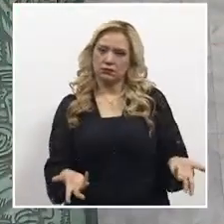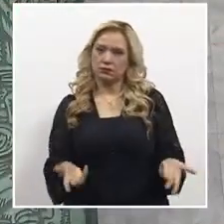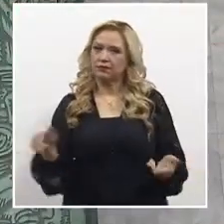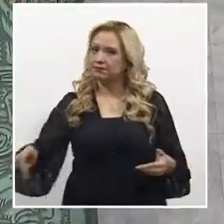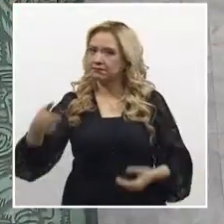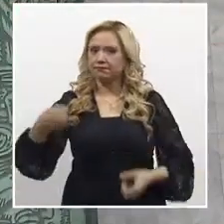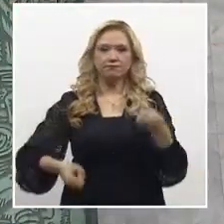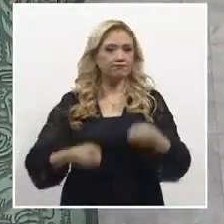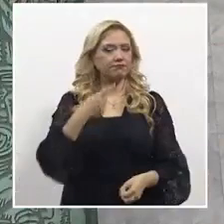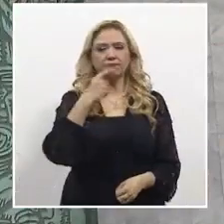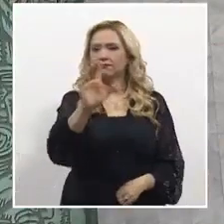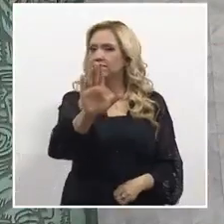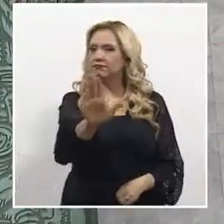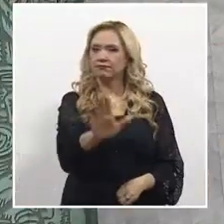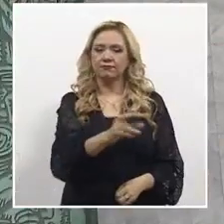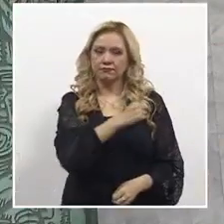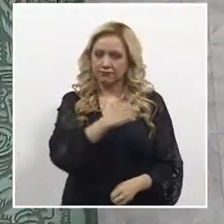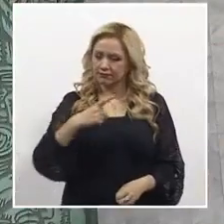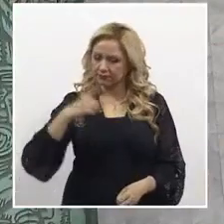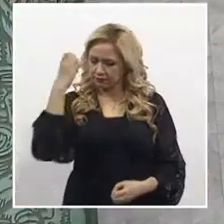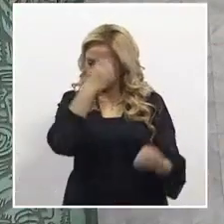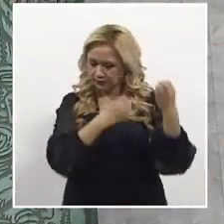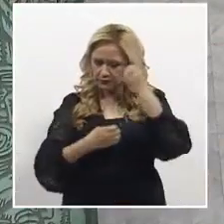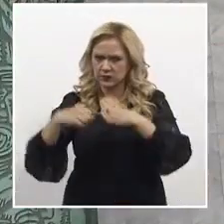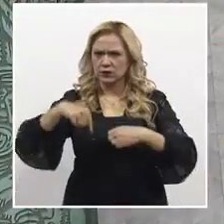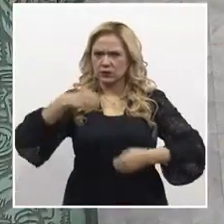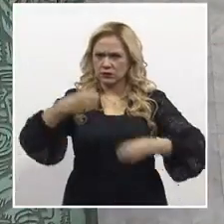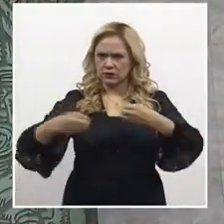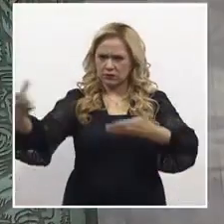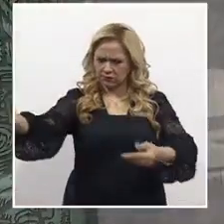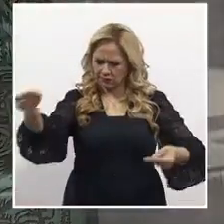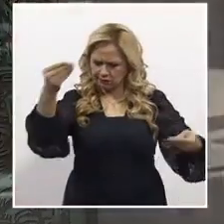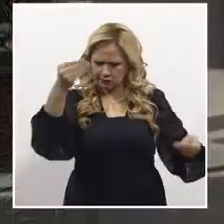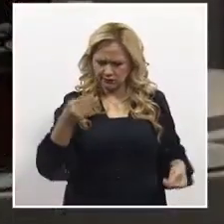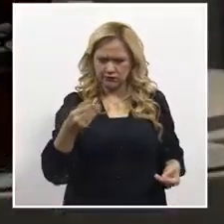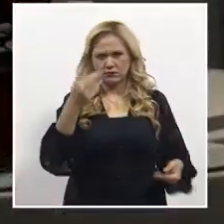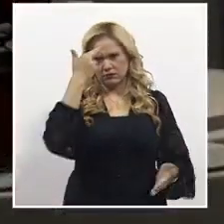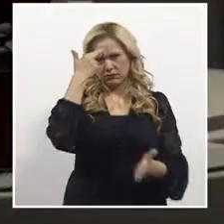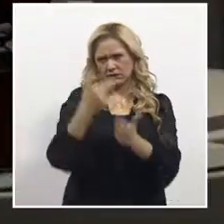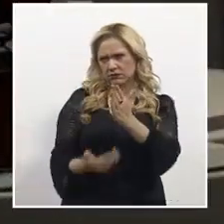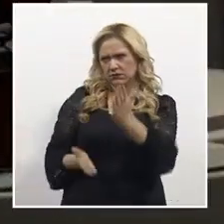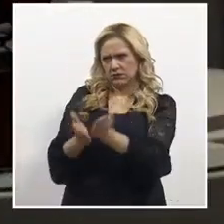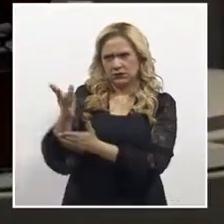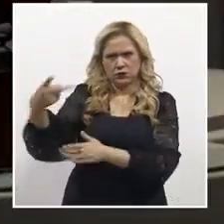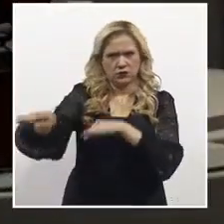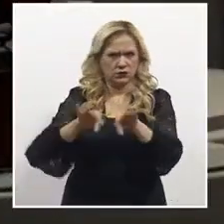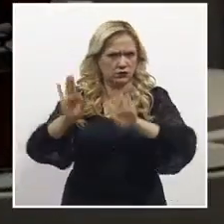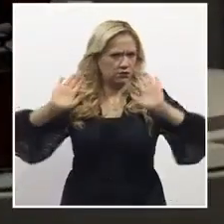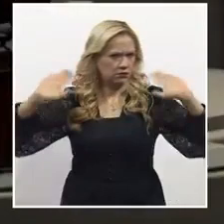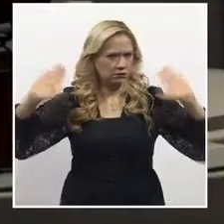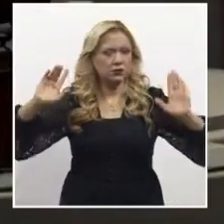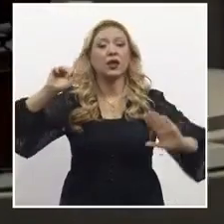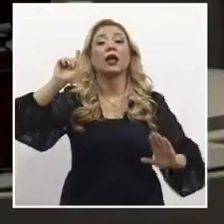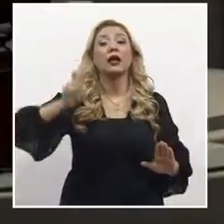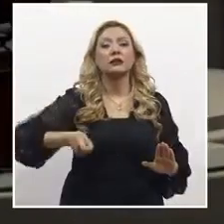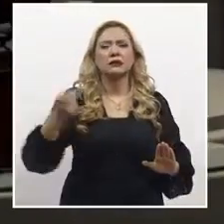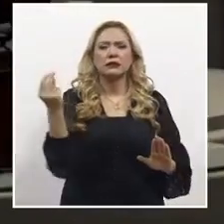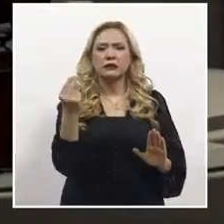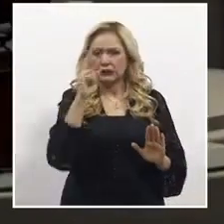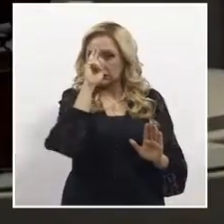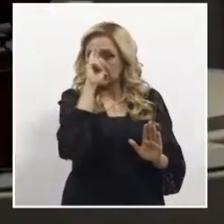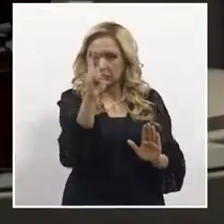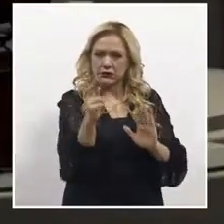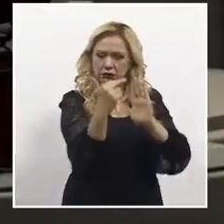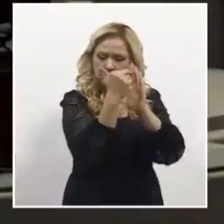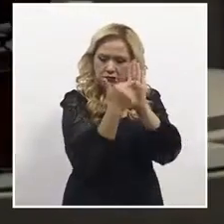tipo de atropellos puedan ser analizados en sede judicial y no por ello se afecte la división de poderes, pues se trata de la aplicación del